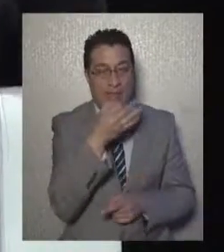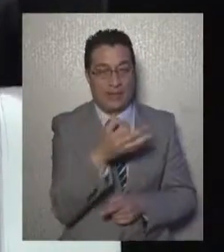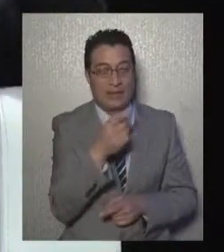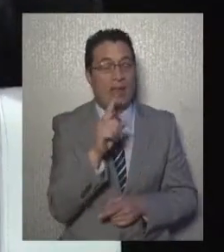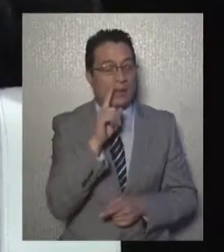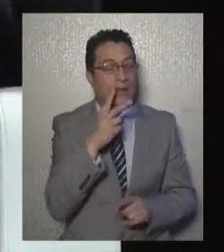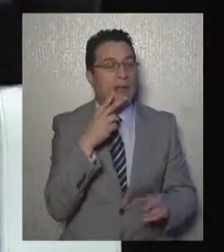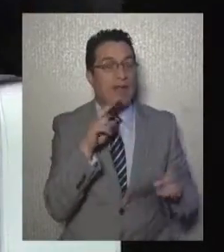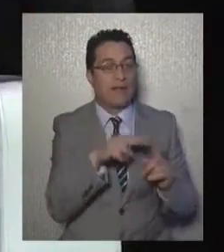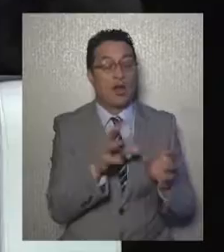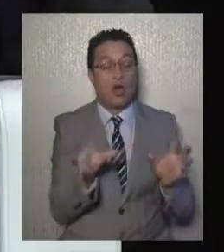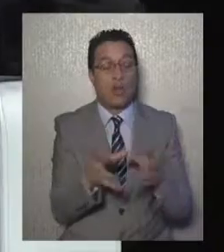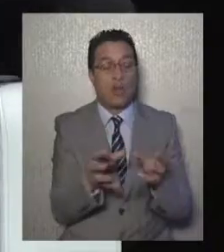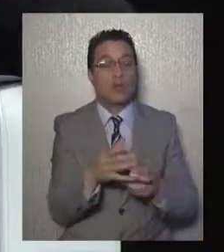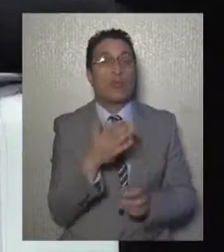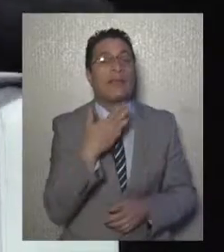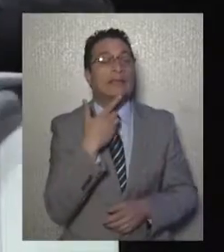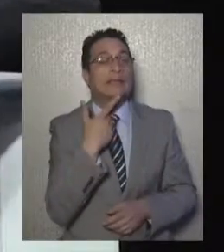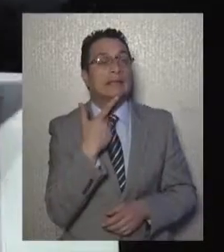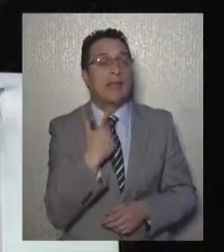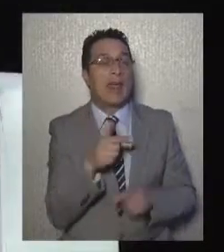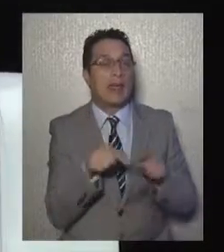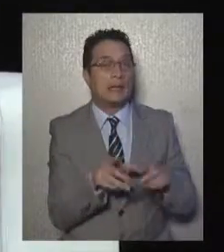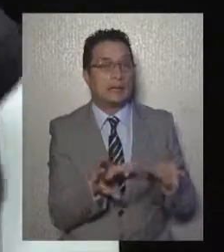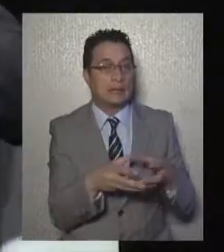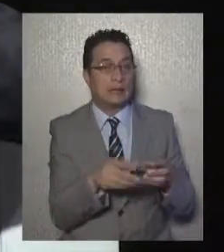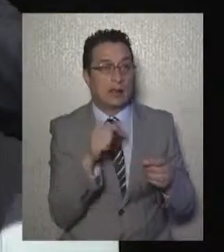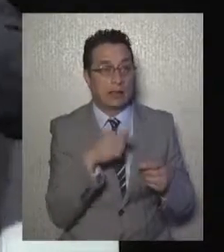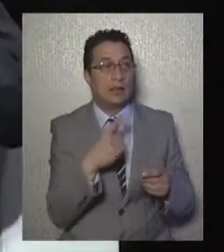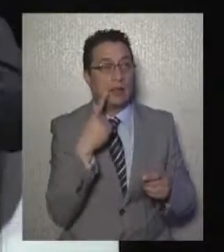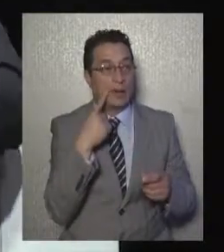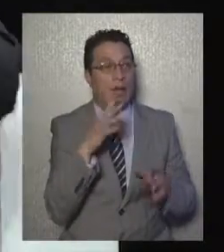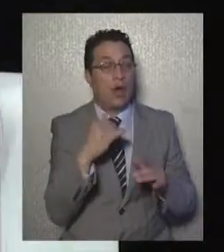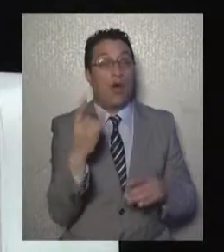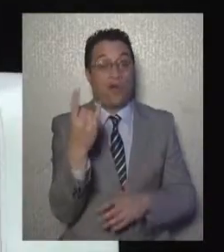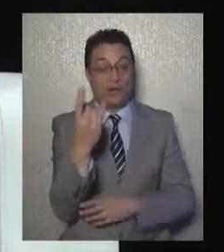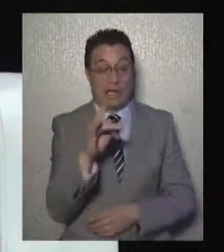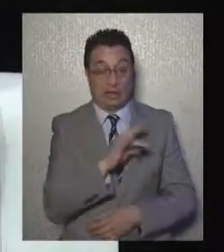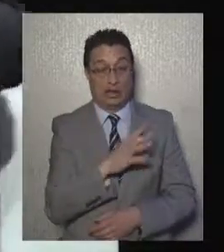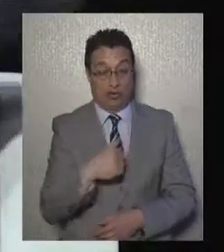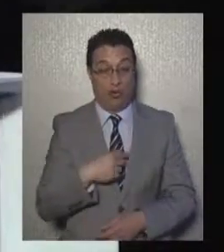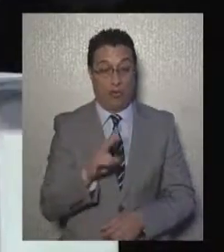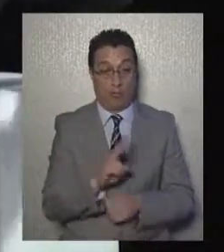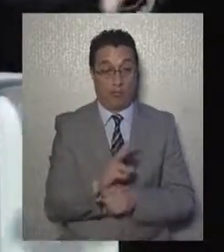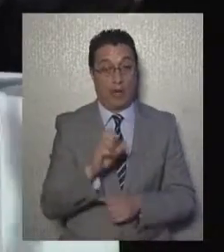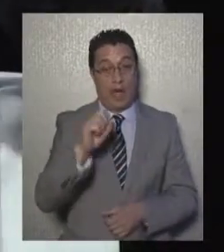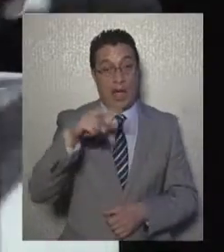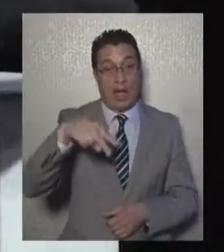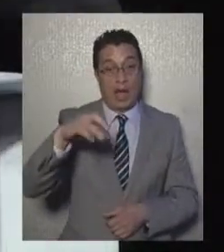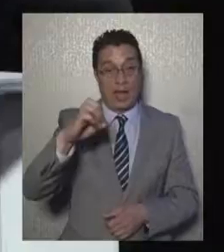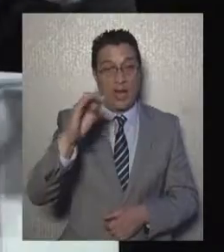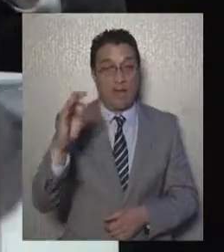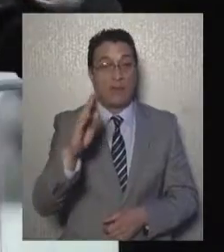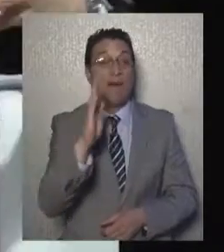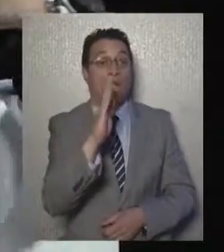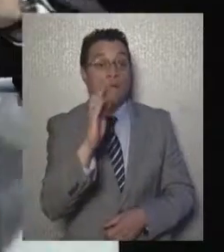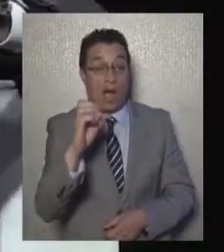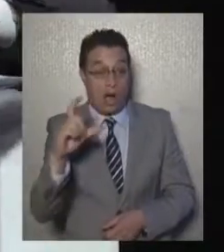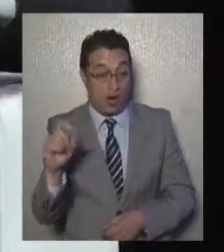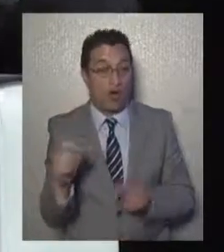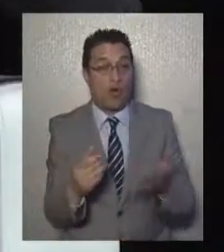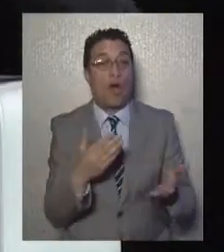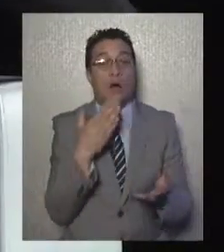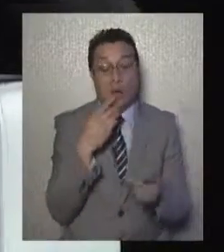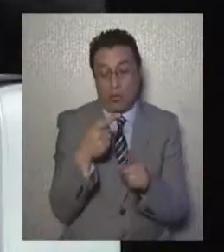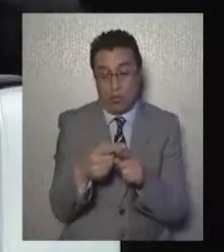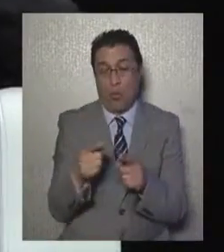que ver con grupos de interés. Son los grupos de interés que pueden estar en la Universidad de Chile, donde yo soy profesor, en la NEF, en el sector bancario, en todas partes,